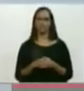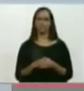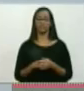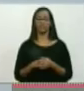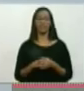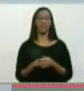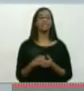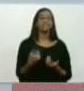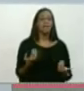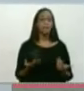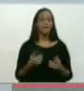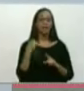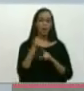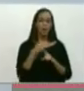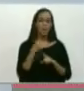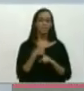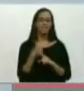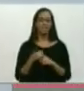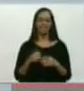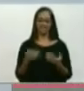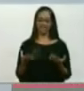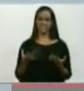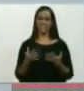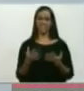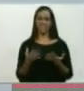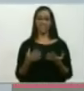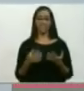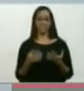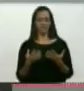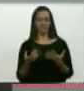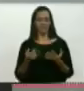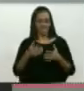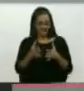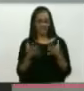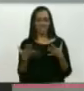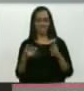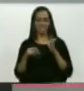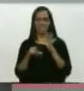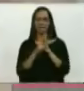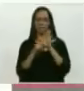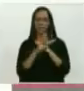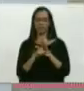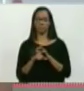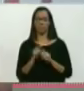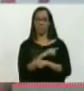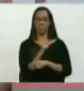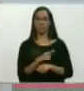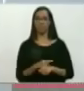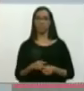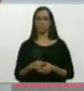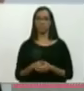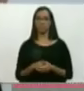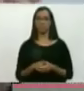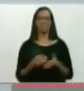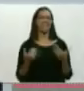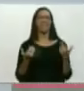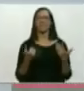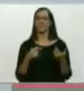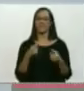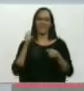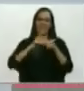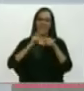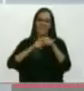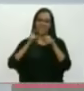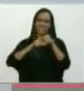para combatir esta adicción ilegalizamos el poder? Ponele. Denme